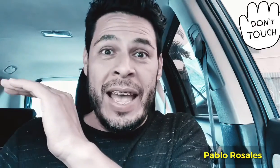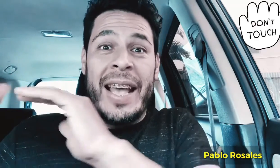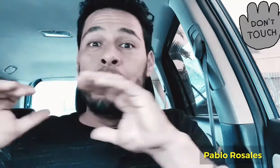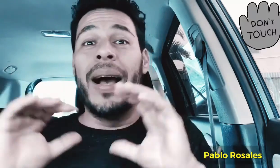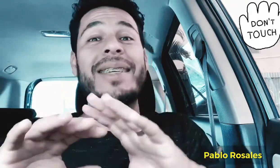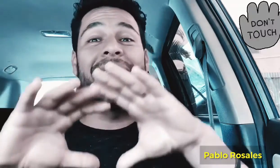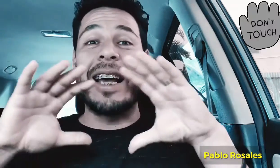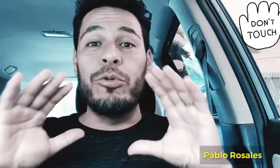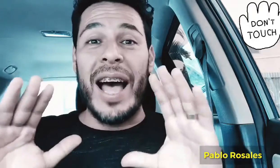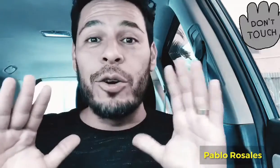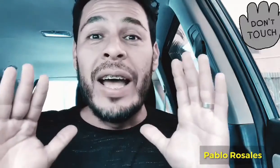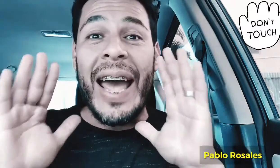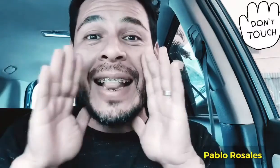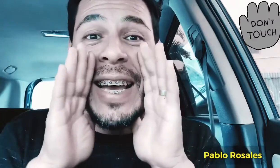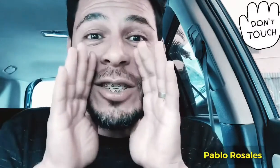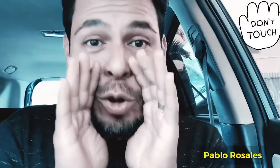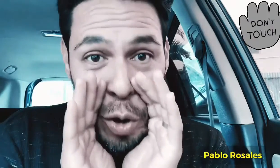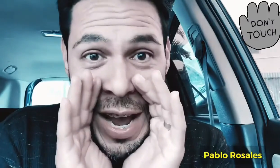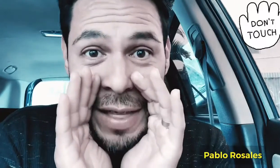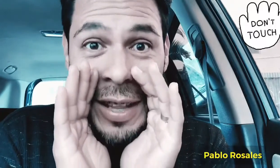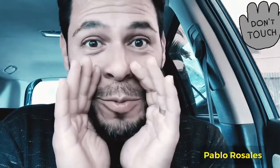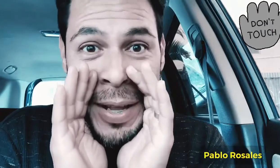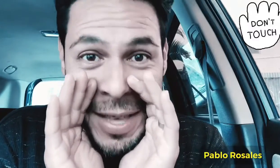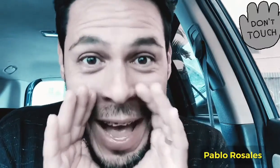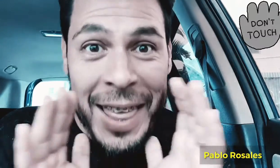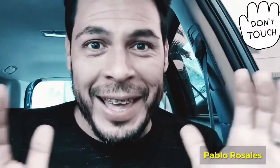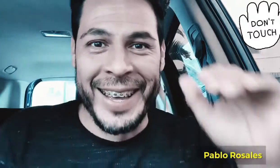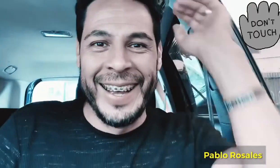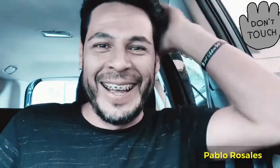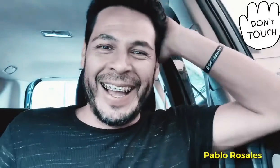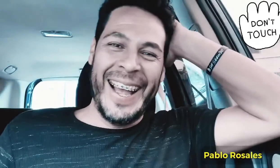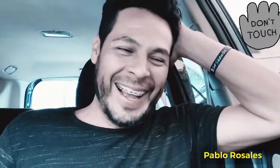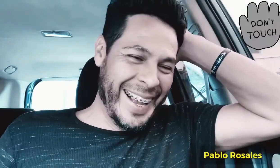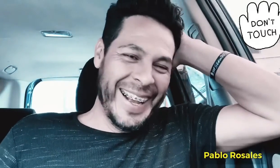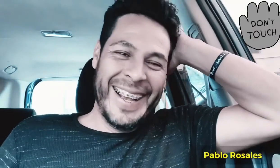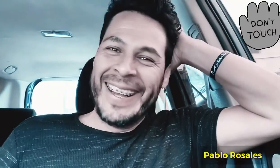streaming que más ha recaudado en la historia de la humanidad.